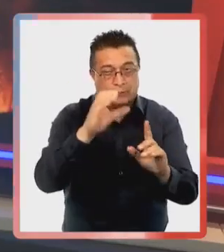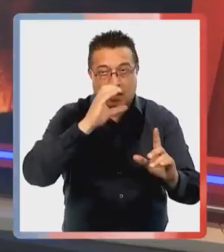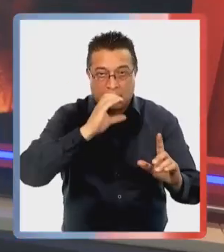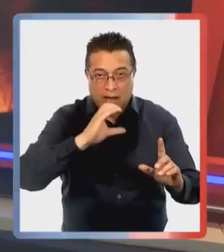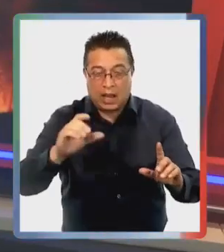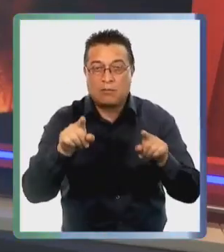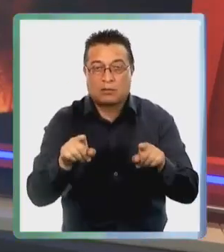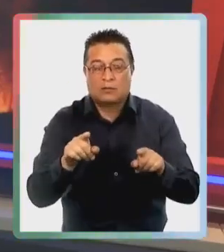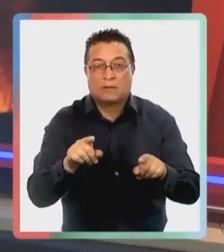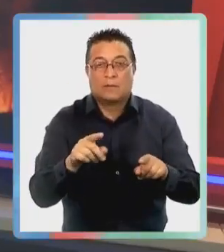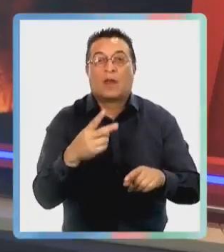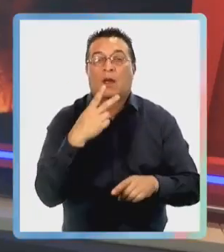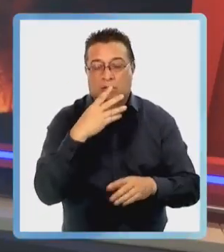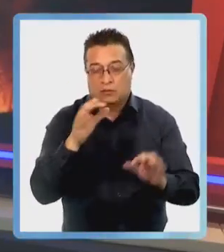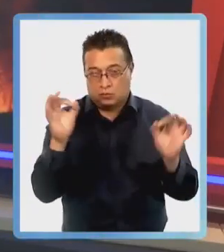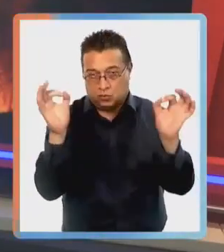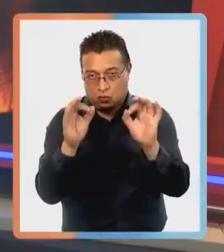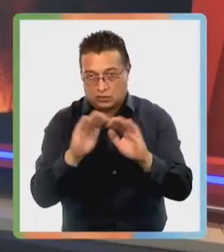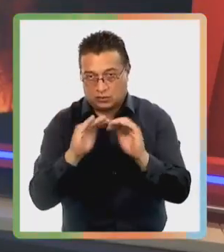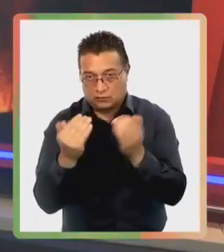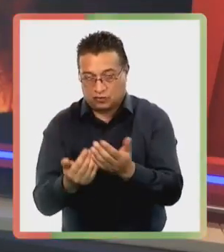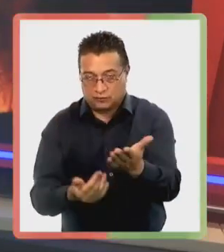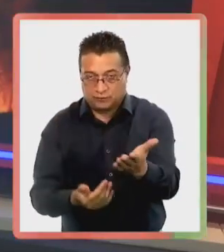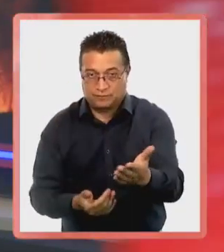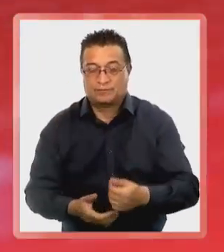TVU Universidad de Concepción nos explica.